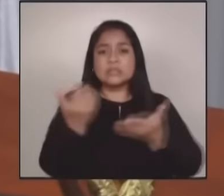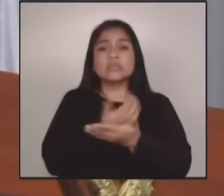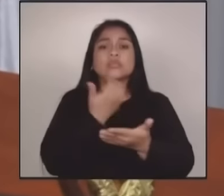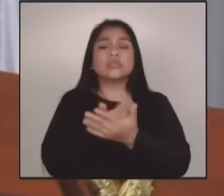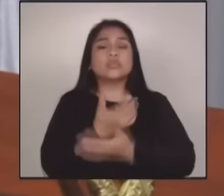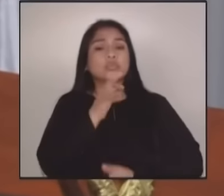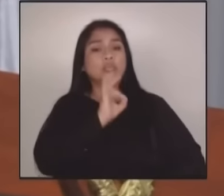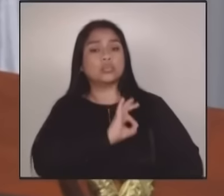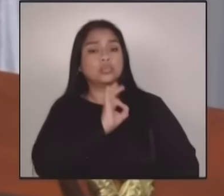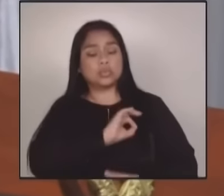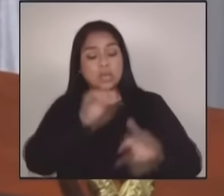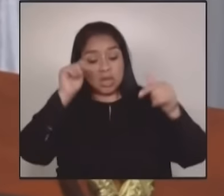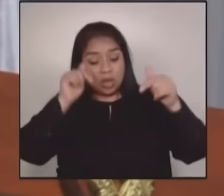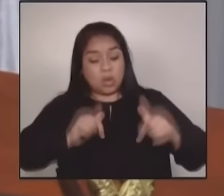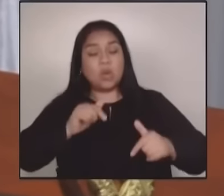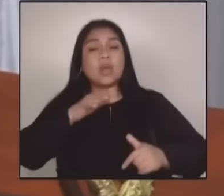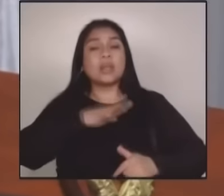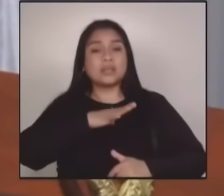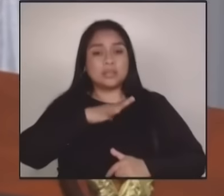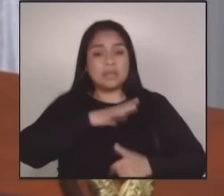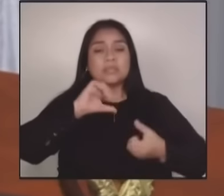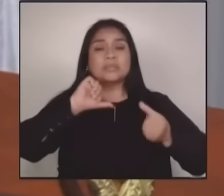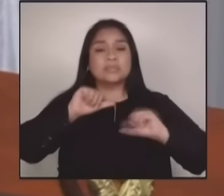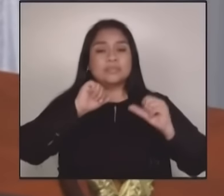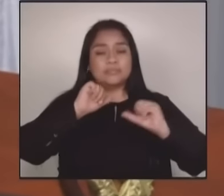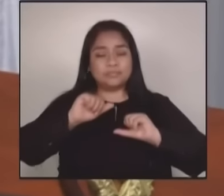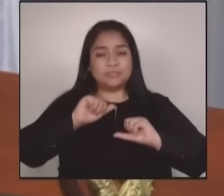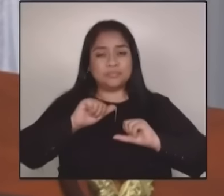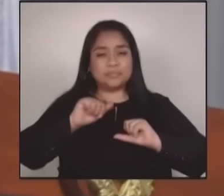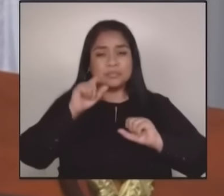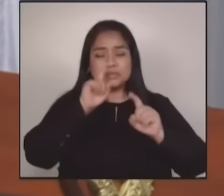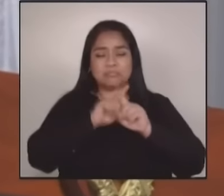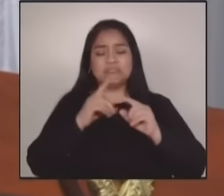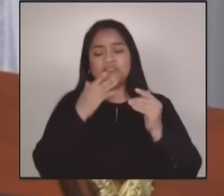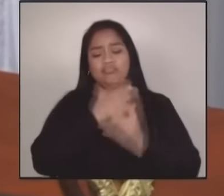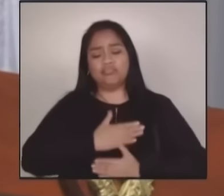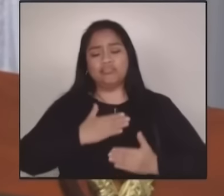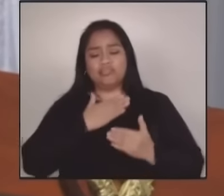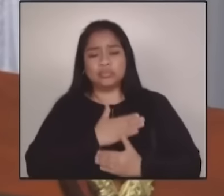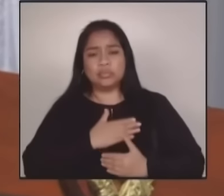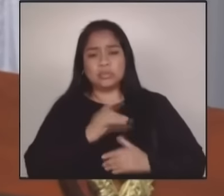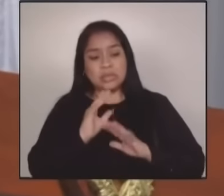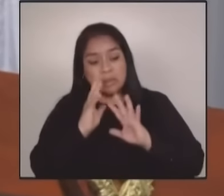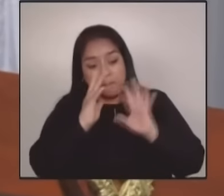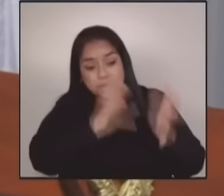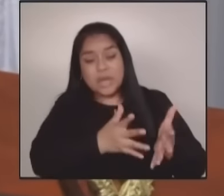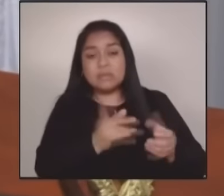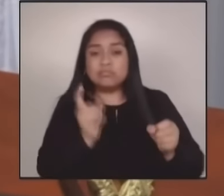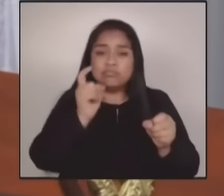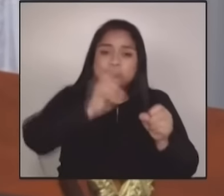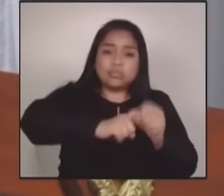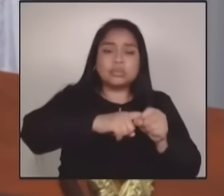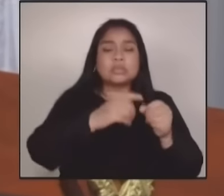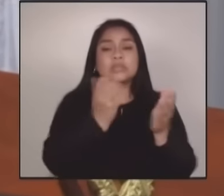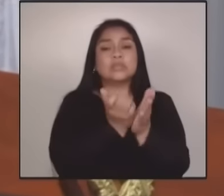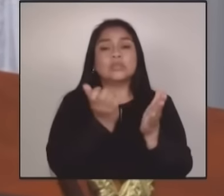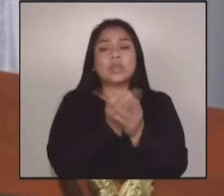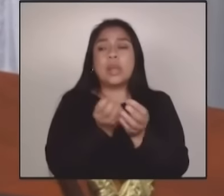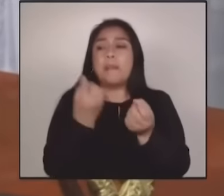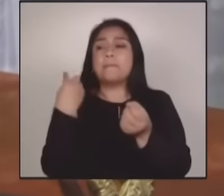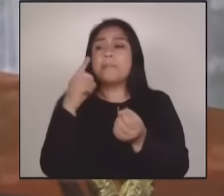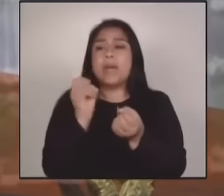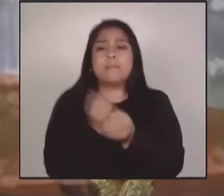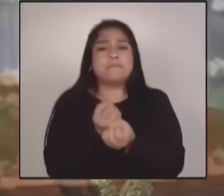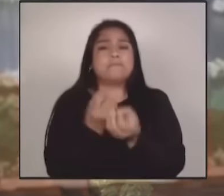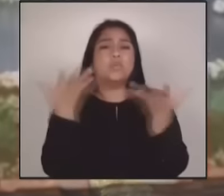que actualmente obstaculizan el acceso, el disfrute y la permanencia en la escuela para millones de